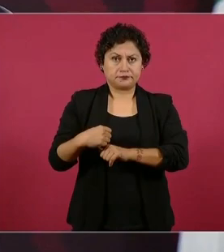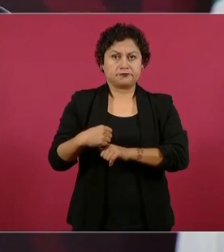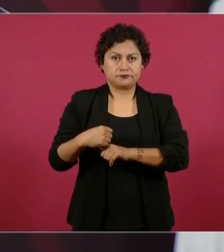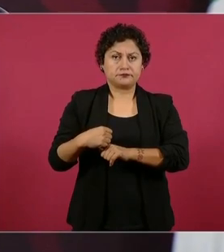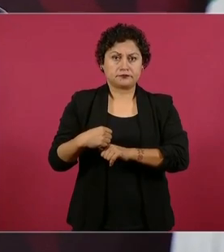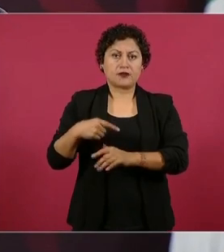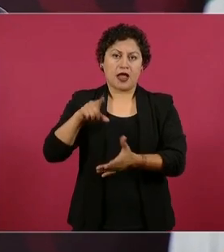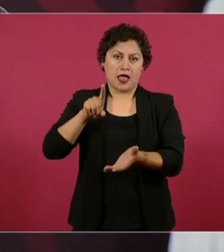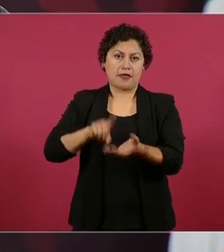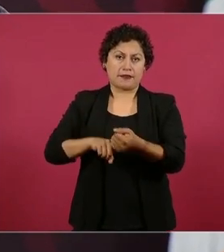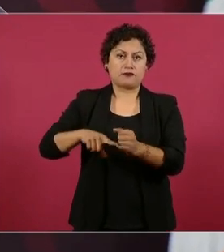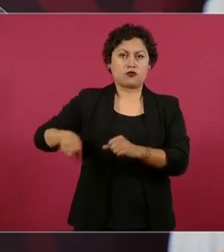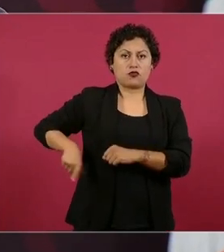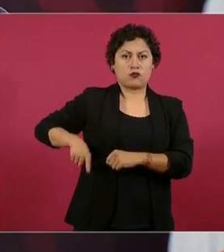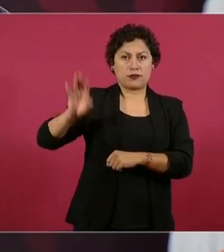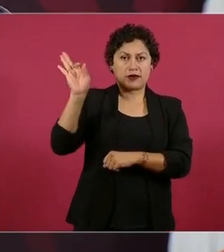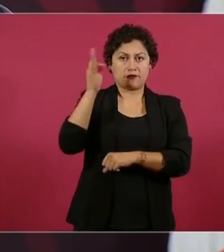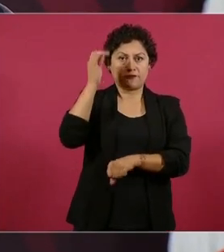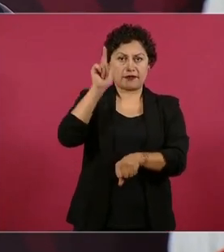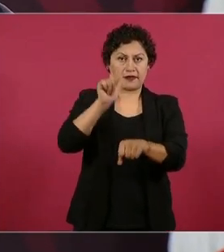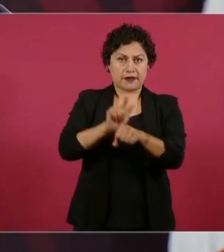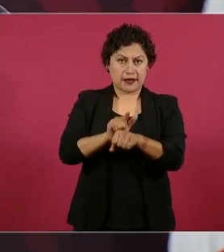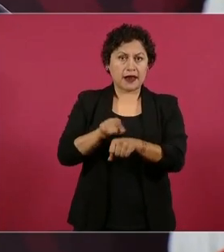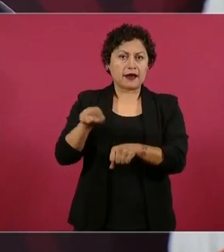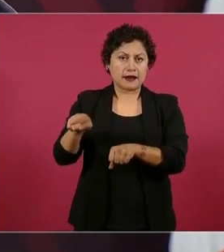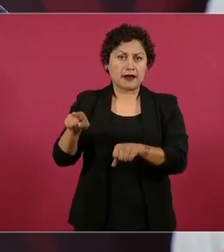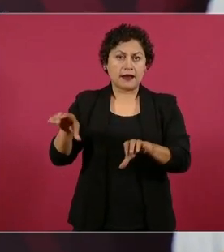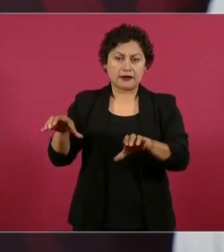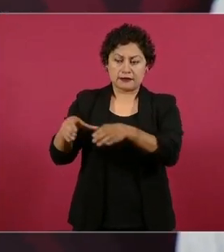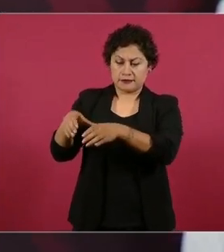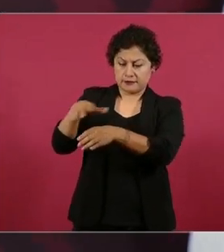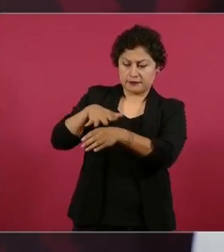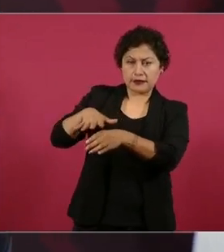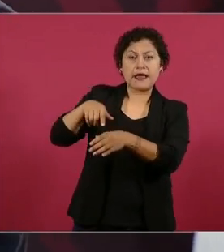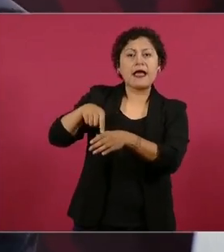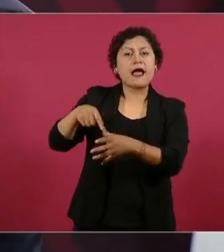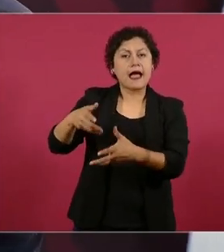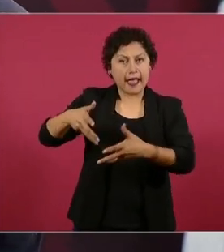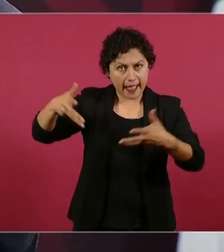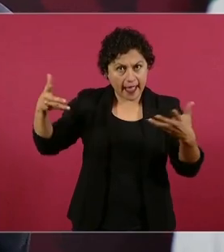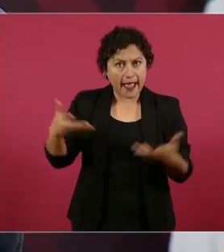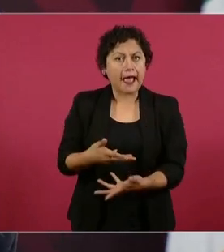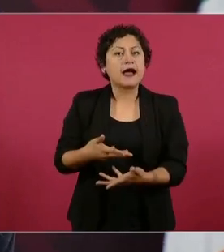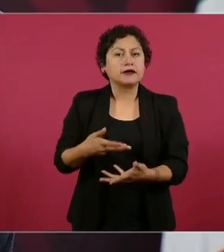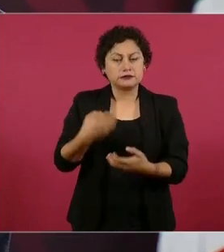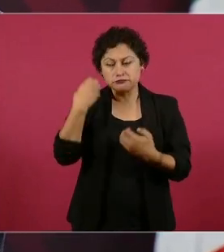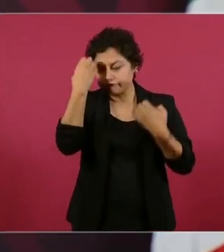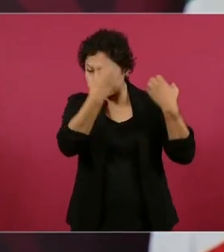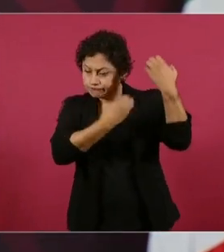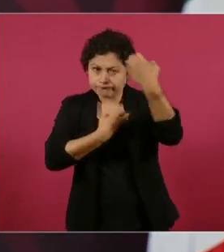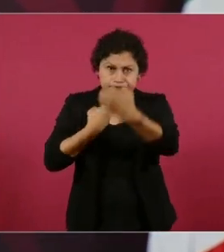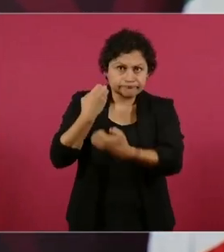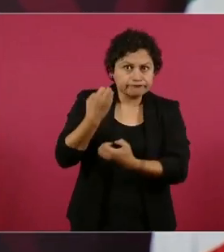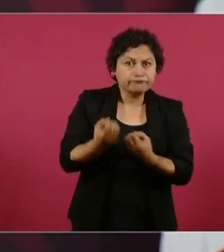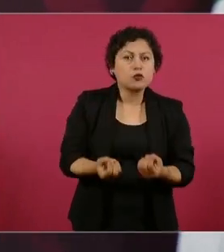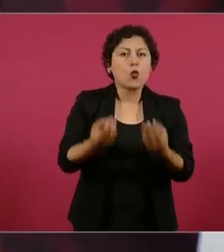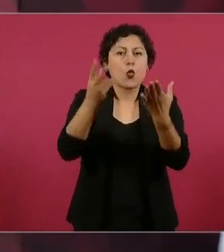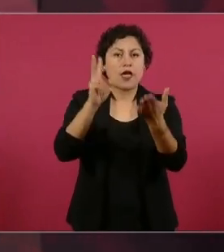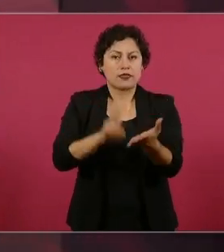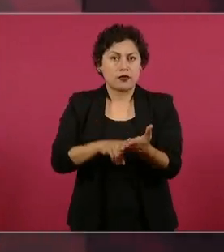del gobierno federal encargada de hacer estos avalúos.